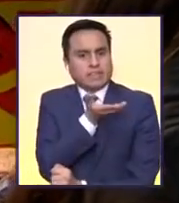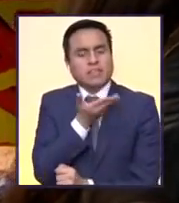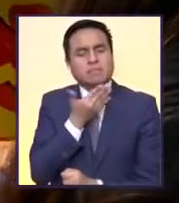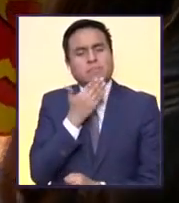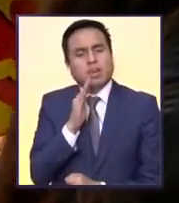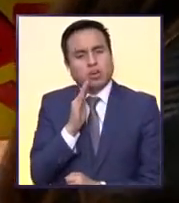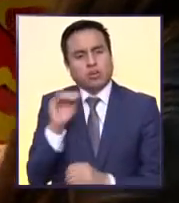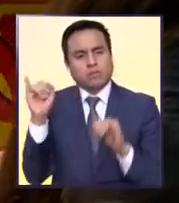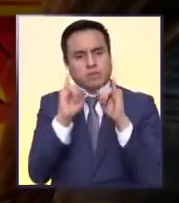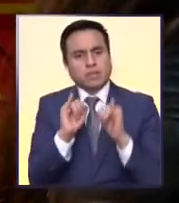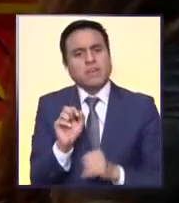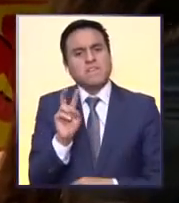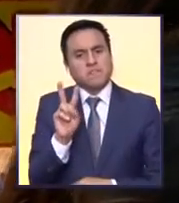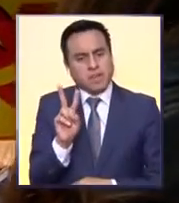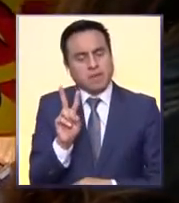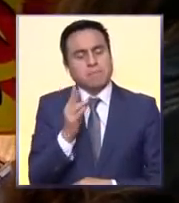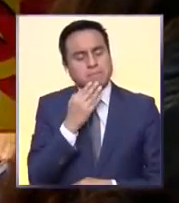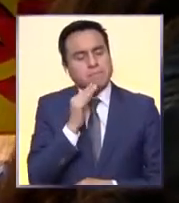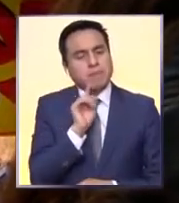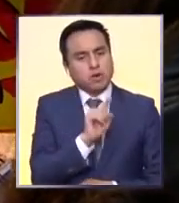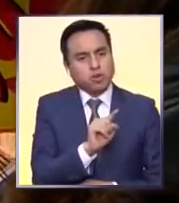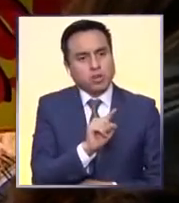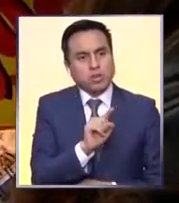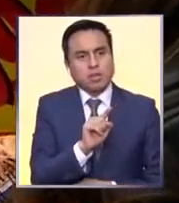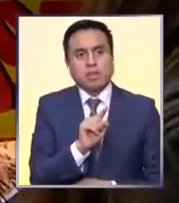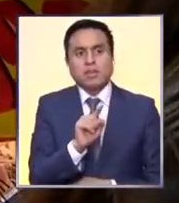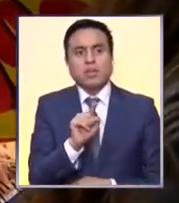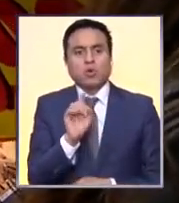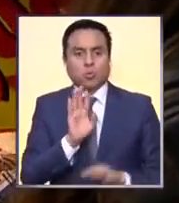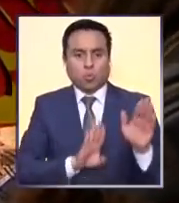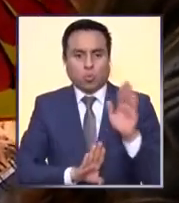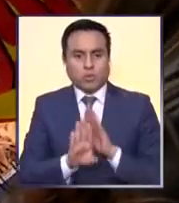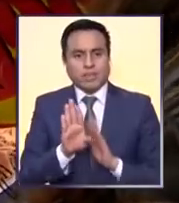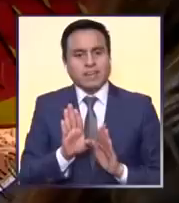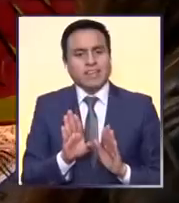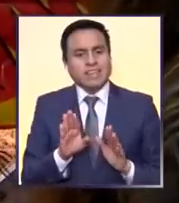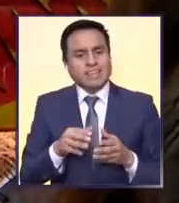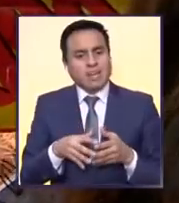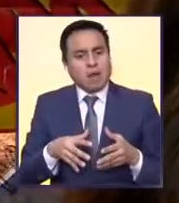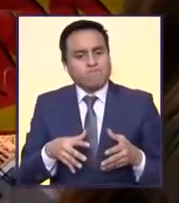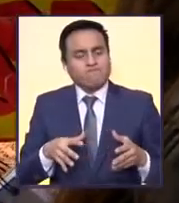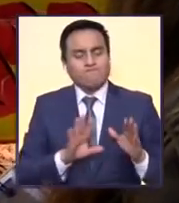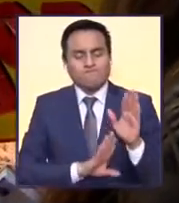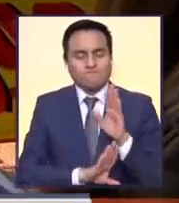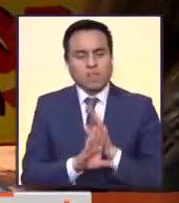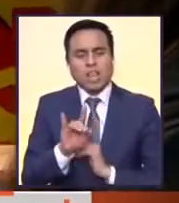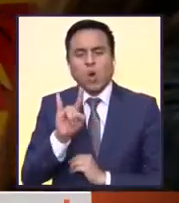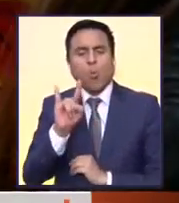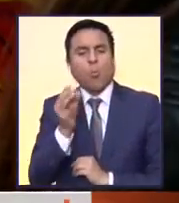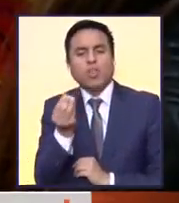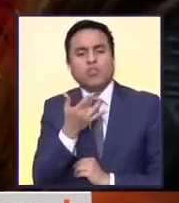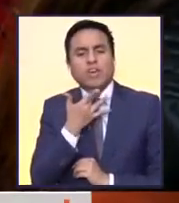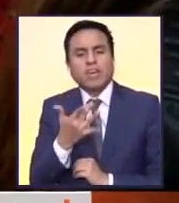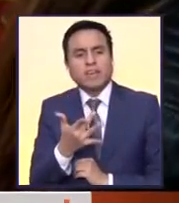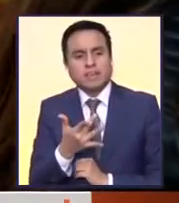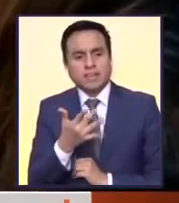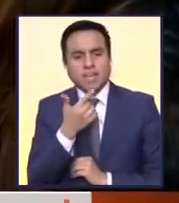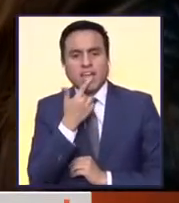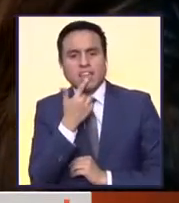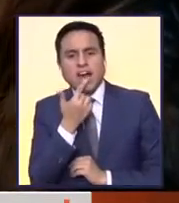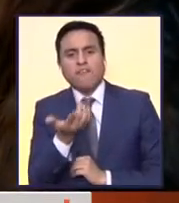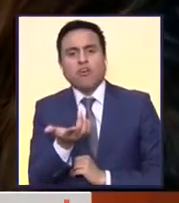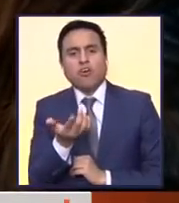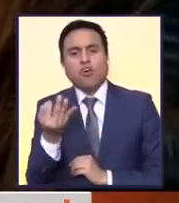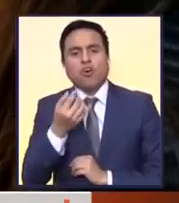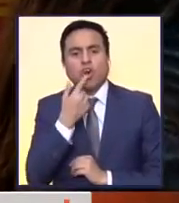la tipificación B, ¿ya? Para los que se cuidan más en grasas. ¿Y la U qué tiene de bueno? El sabor, es